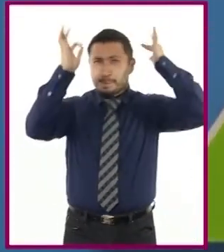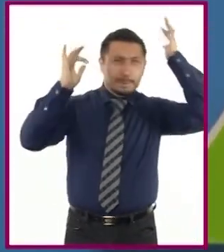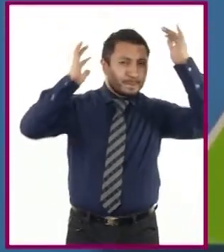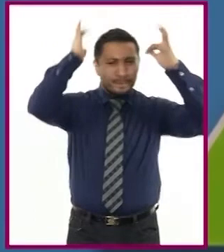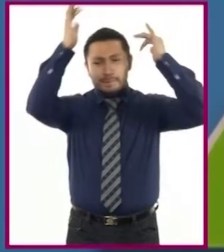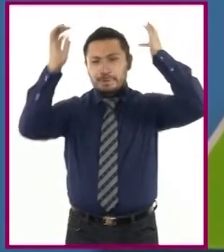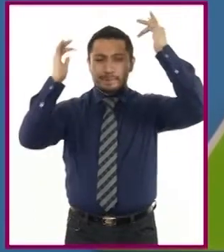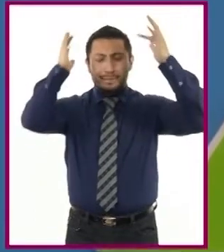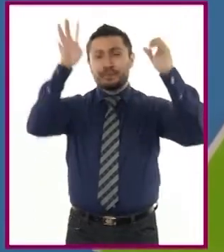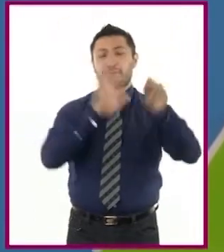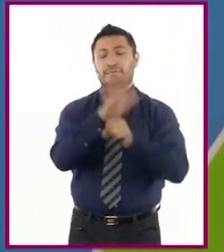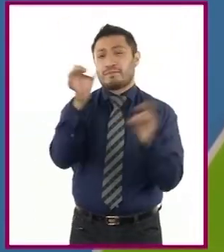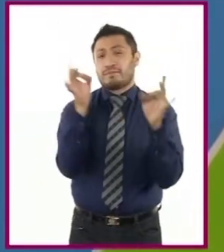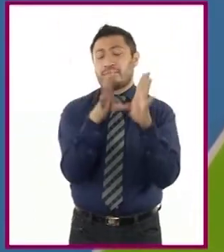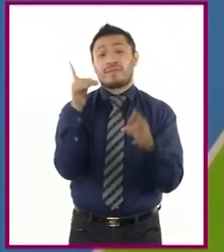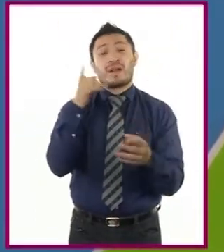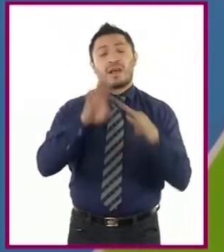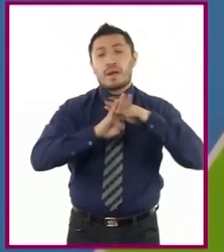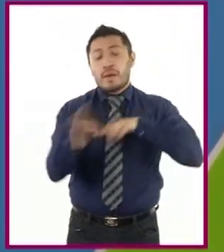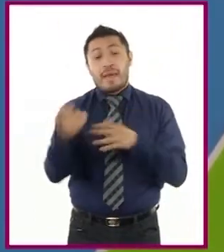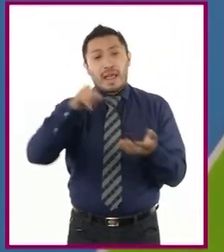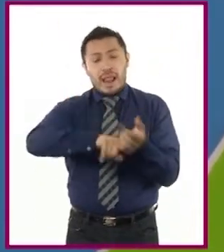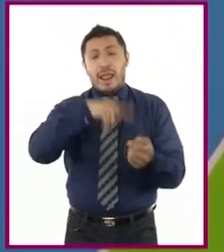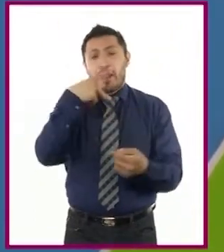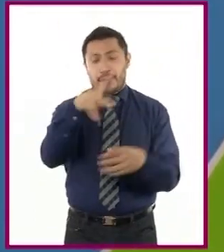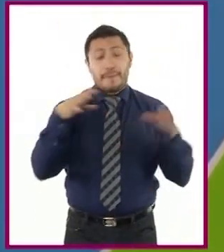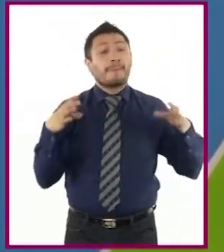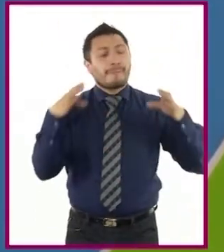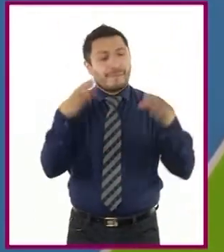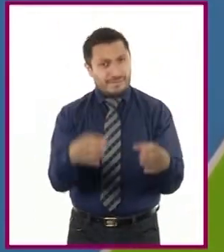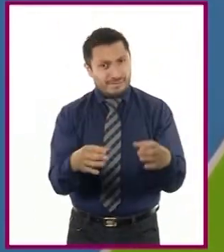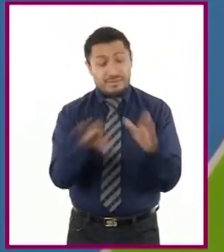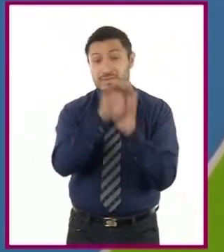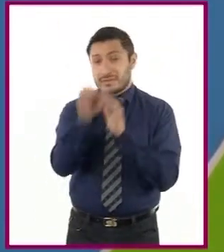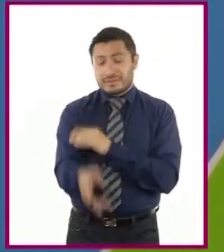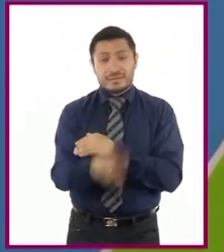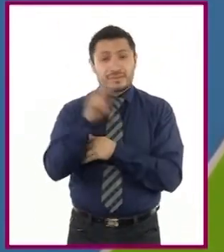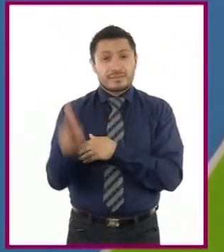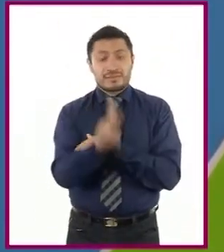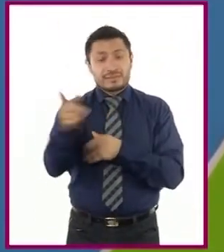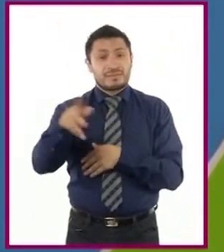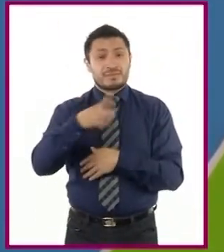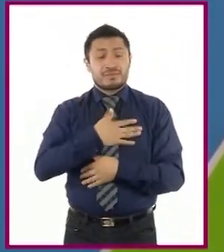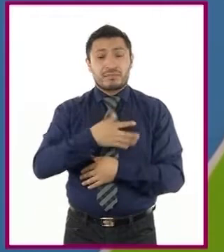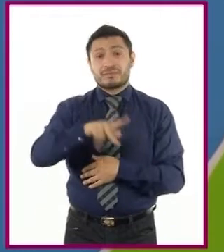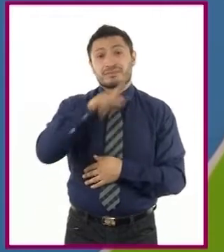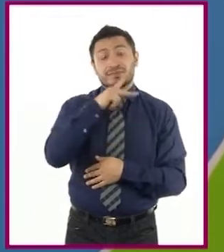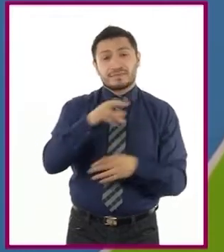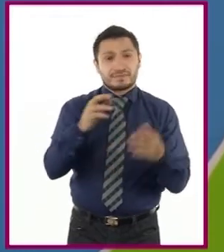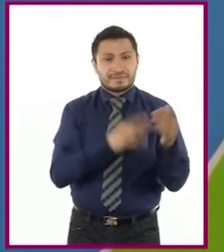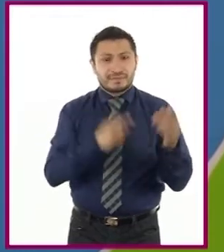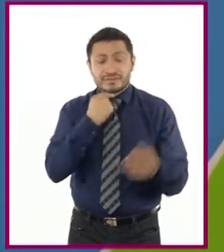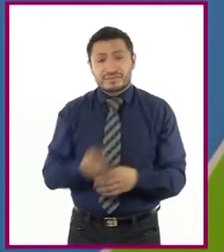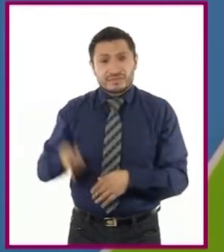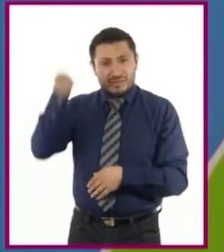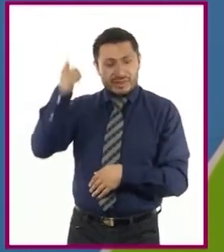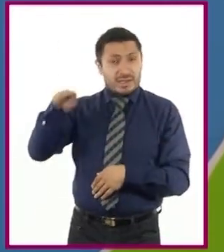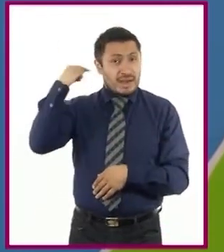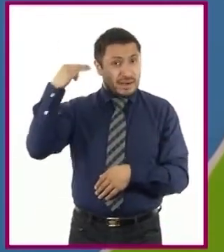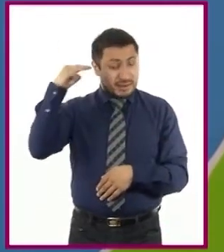migratoria ocurre en su localidad o entidad. Por ejemplo, en el pueblo donde creció mi papá, Yurecuaro, en